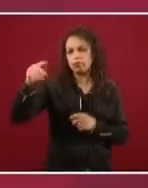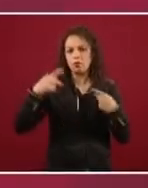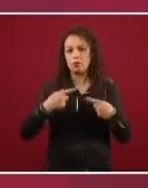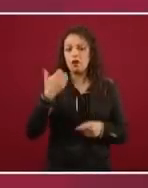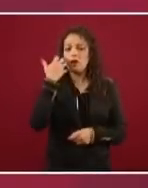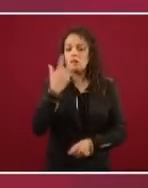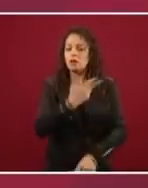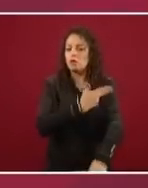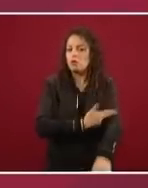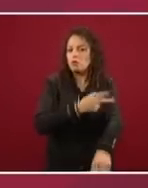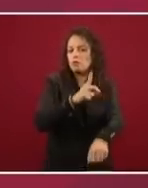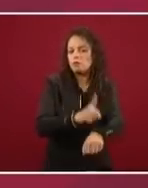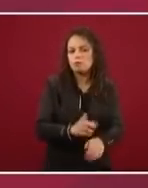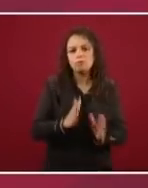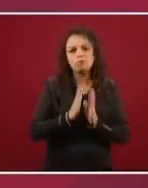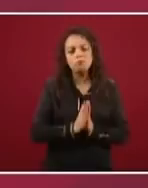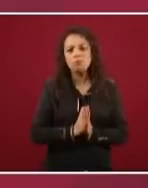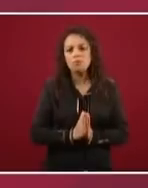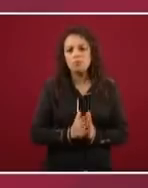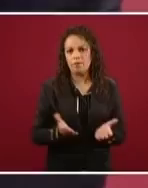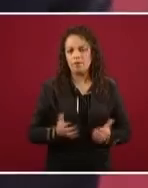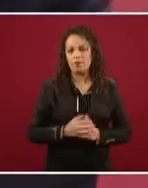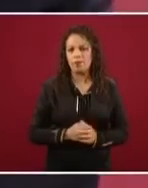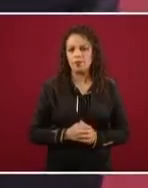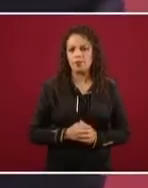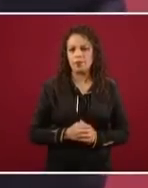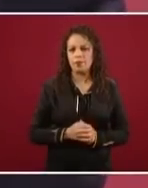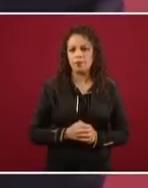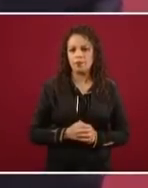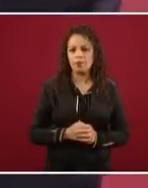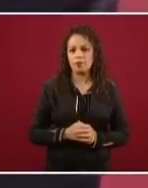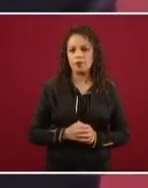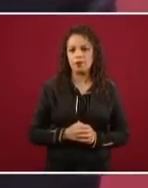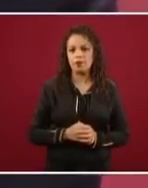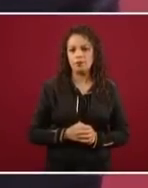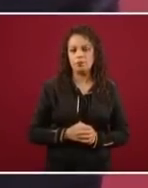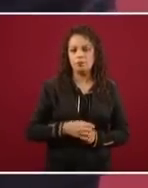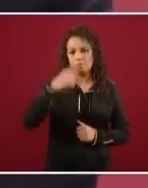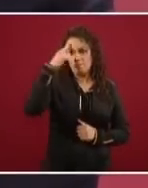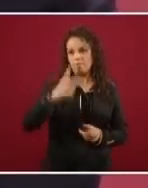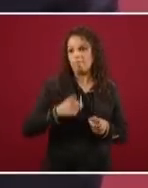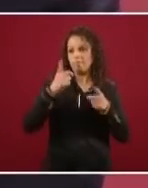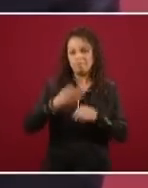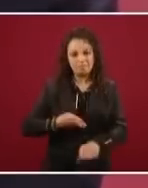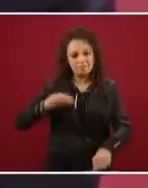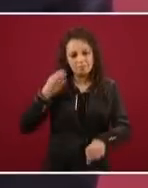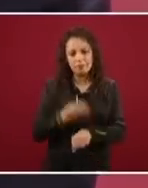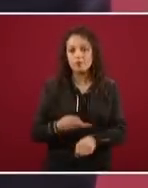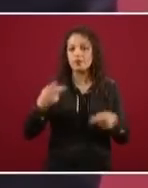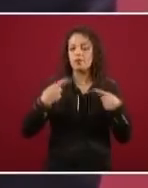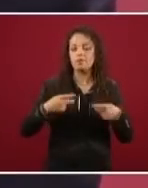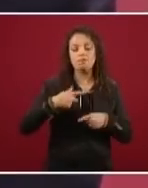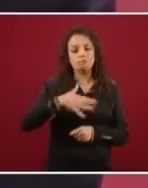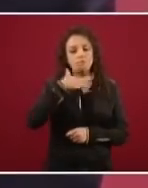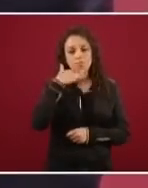y ese repito se estigmatiza al corrupto por qué